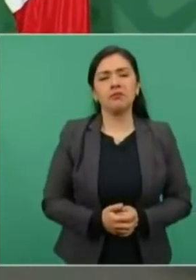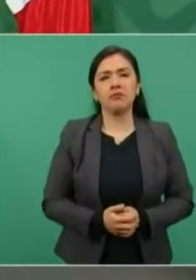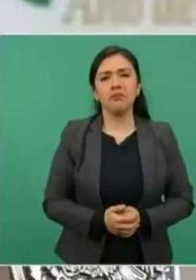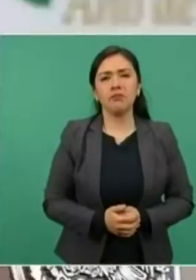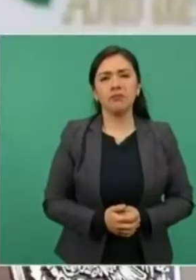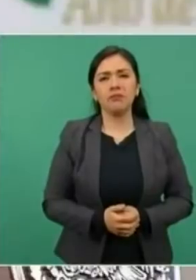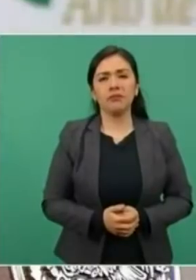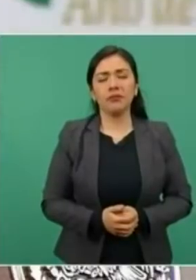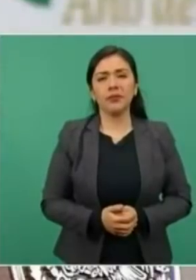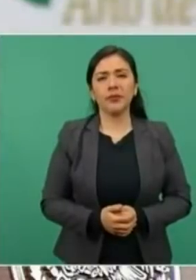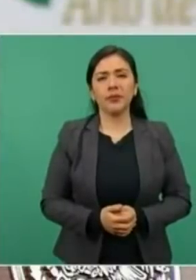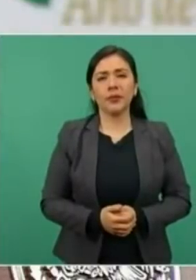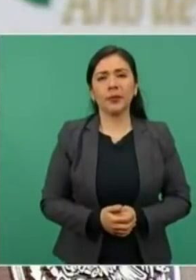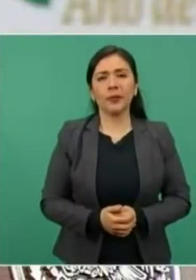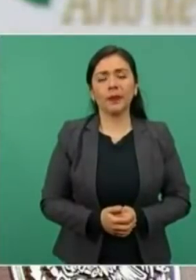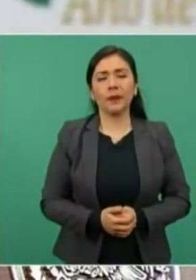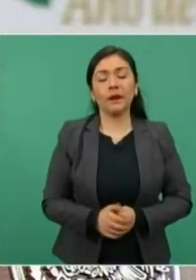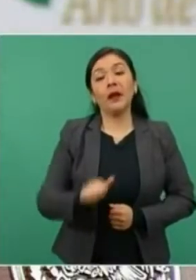nosotros